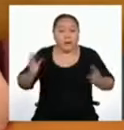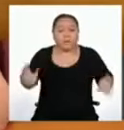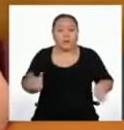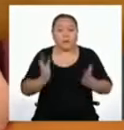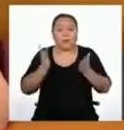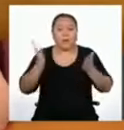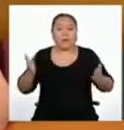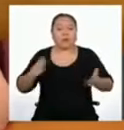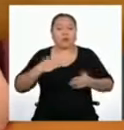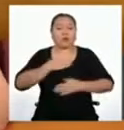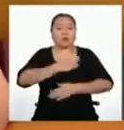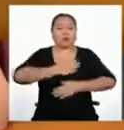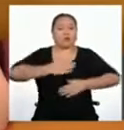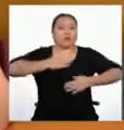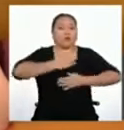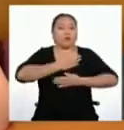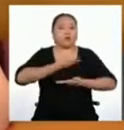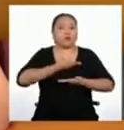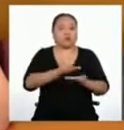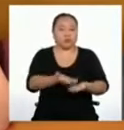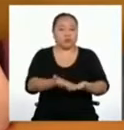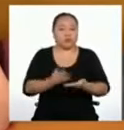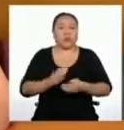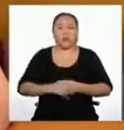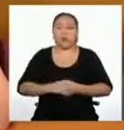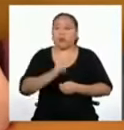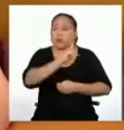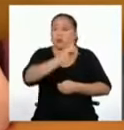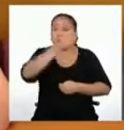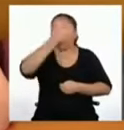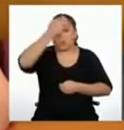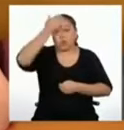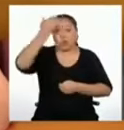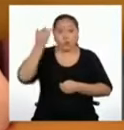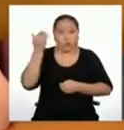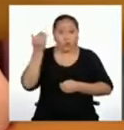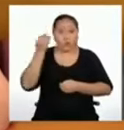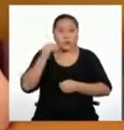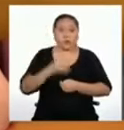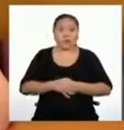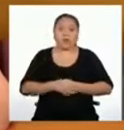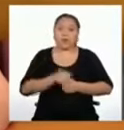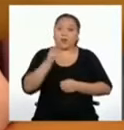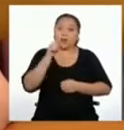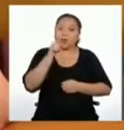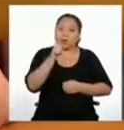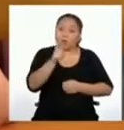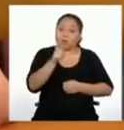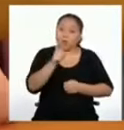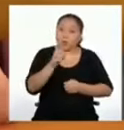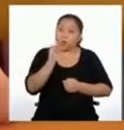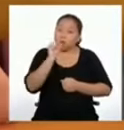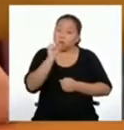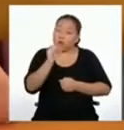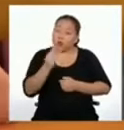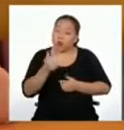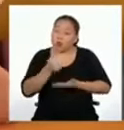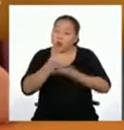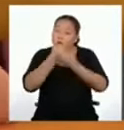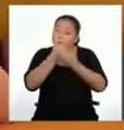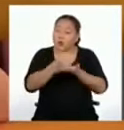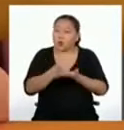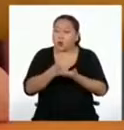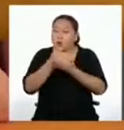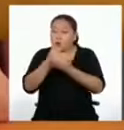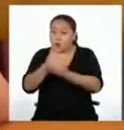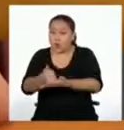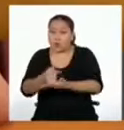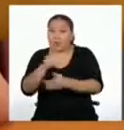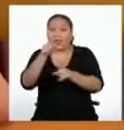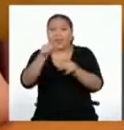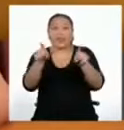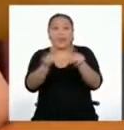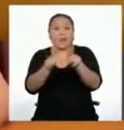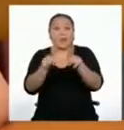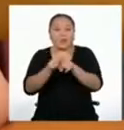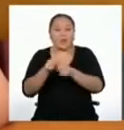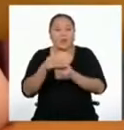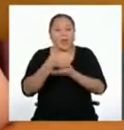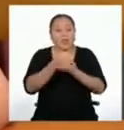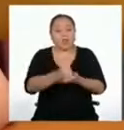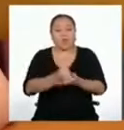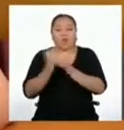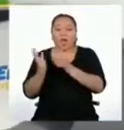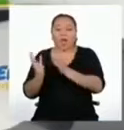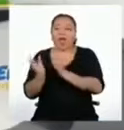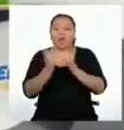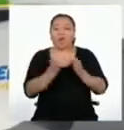bienestar general. No olvides nunca que tus pequeños aportes también contribuyen al orden de